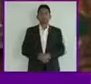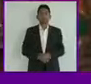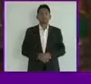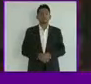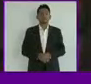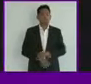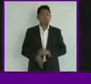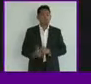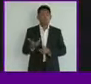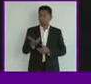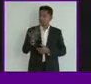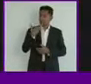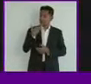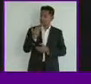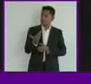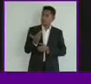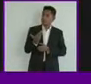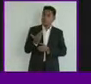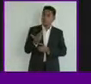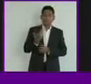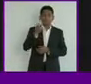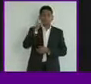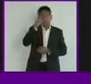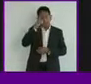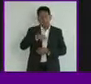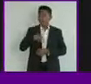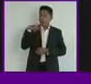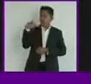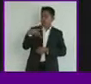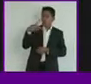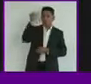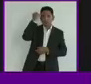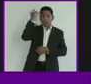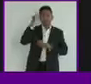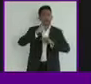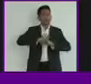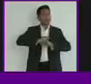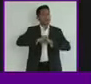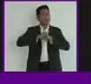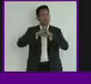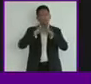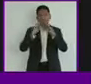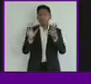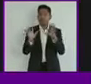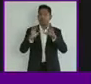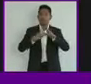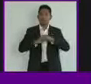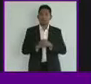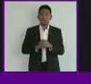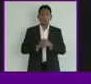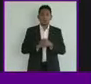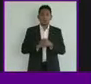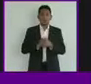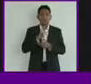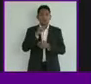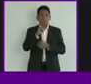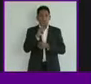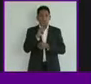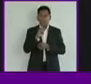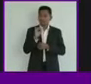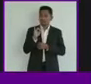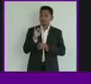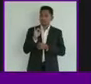Excelente, Irving, totalmente claro, lo que me parece que tienes mucha oportunidad y mucha precaución en